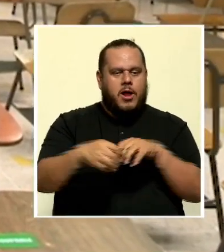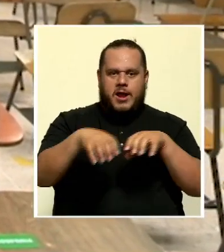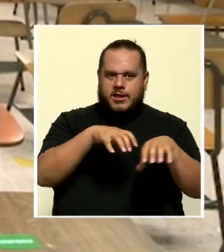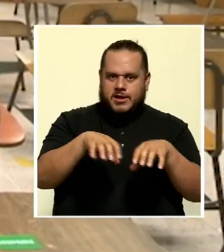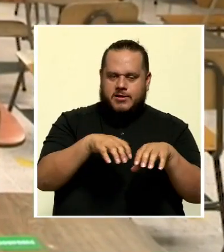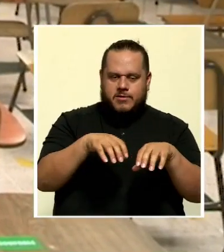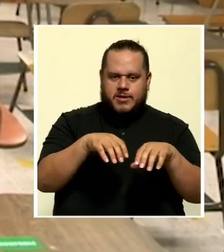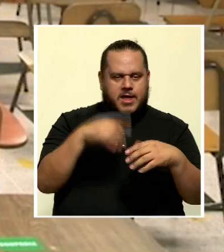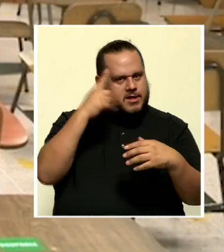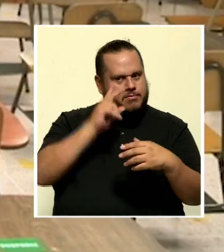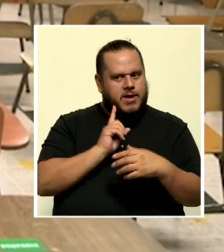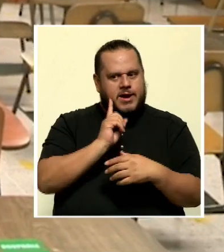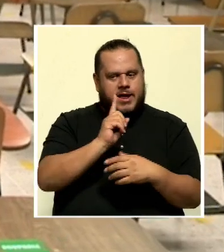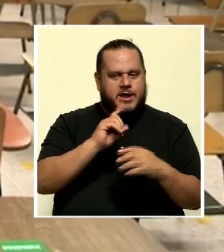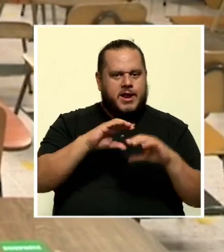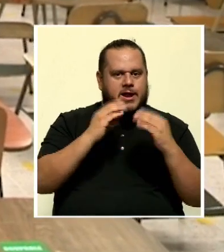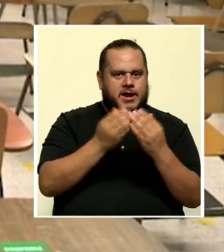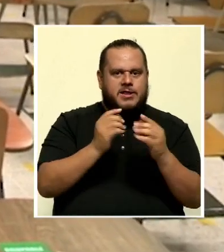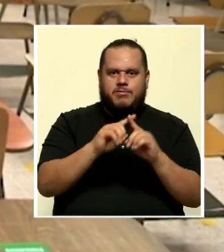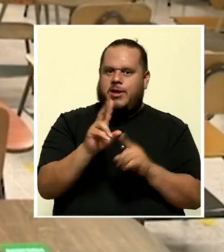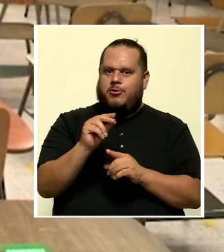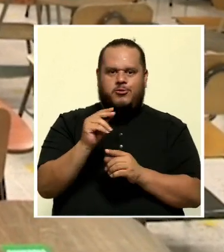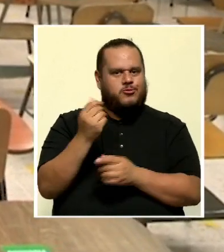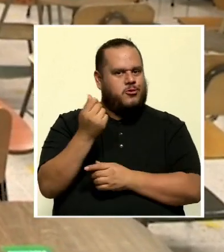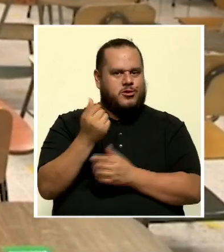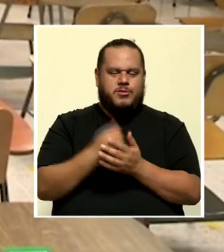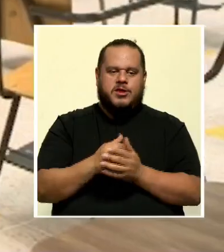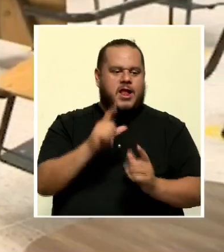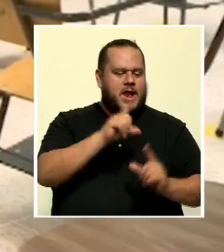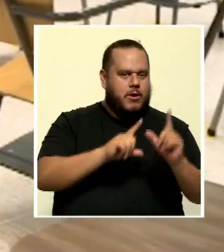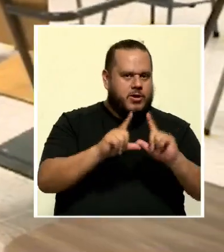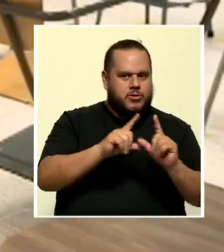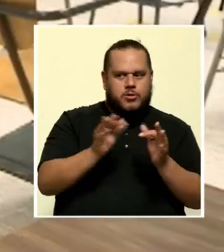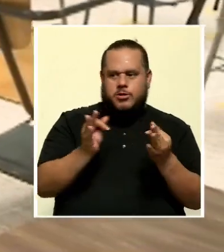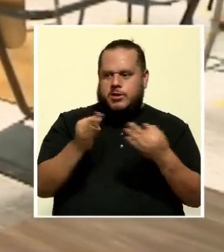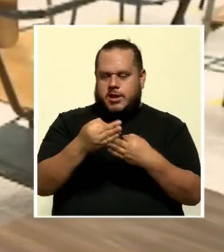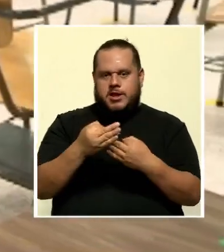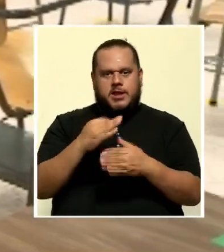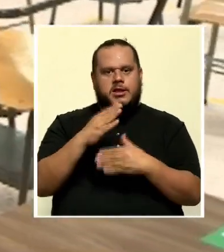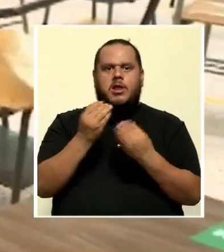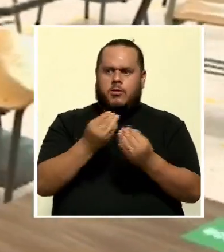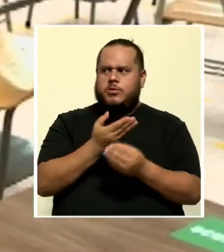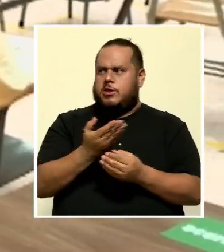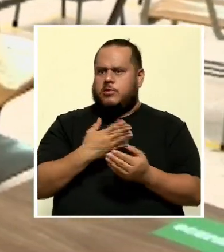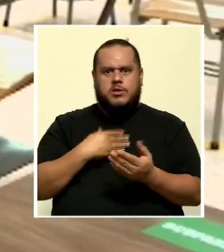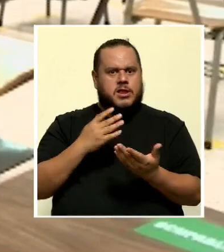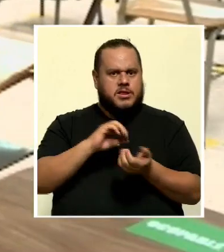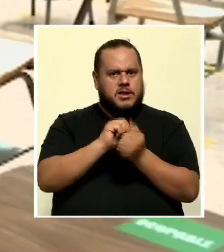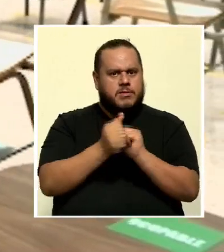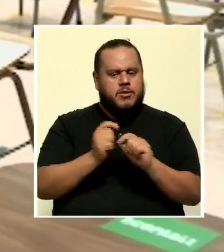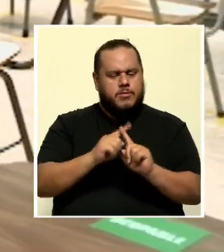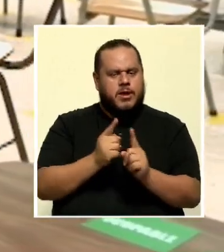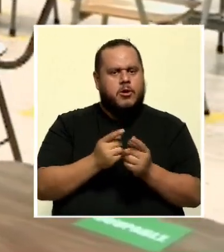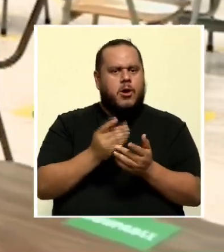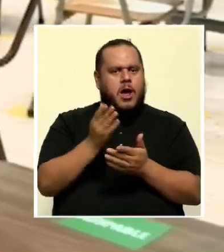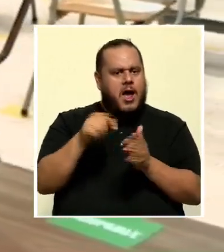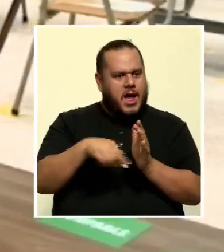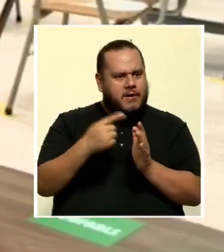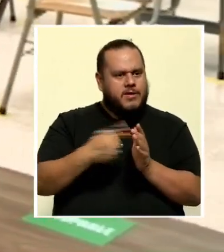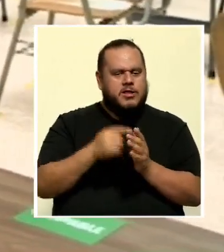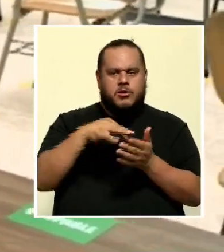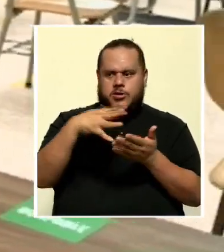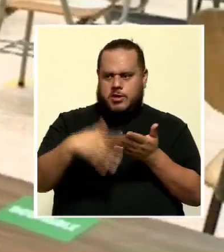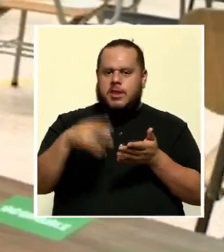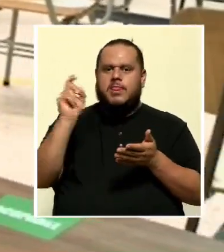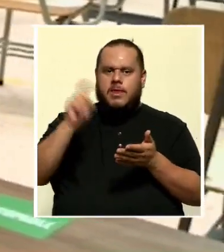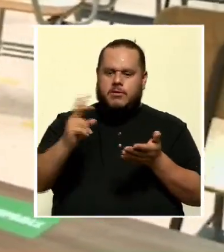las carreras. Laboratorios, talleres e incluso prácticas médicas se vieron alteradas, aunque en muchos casos los estudiantes debieron de